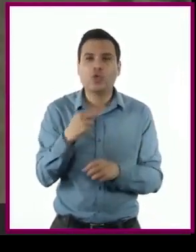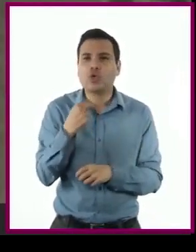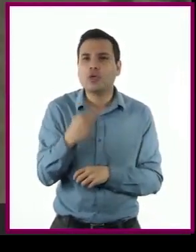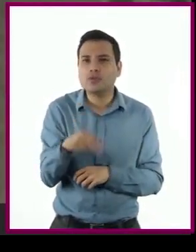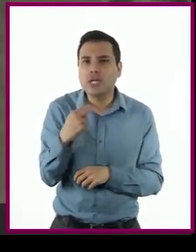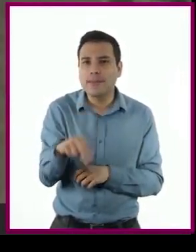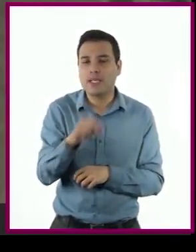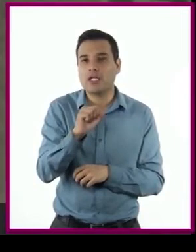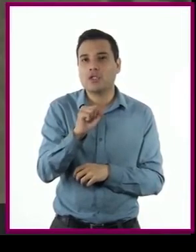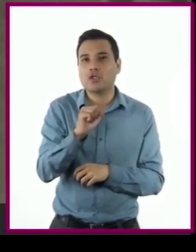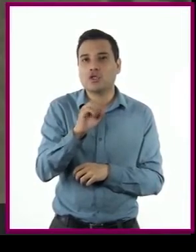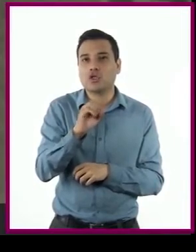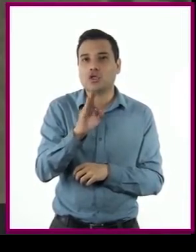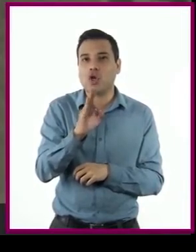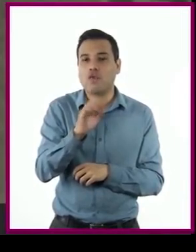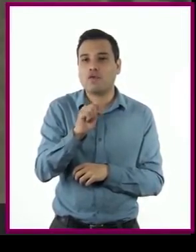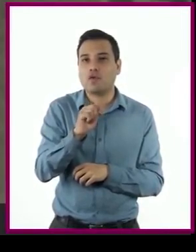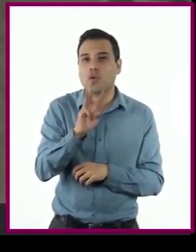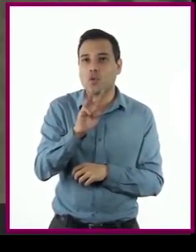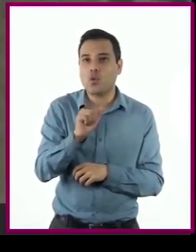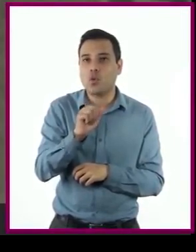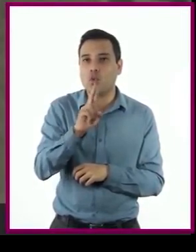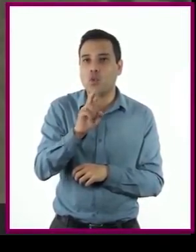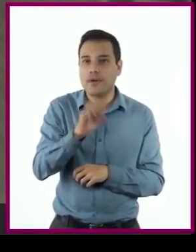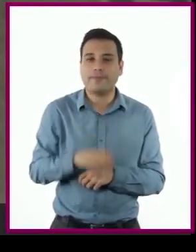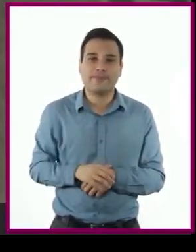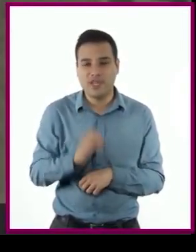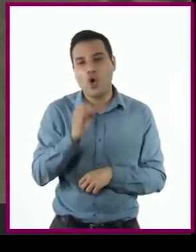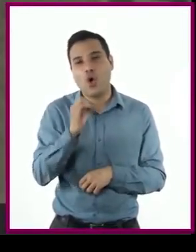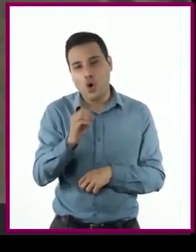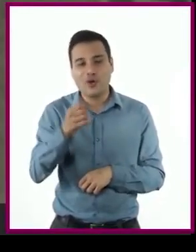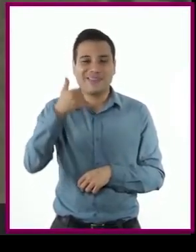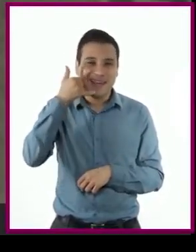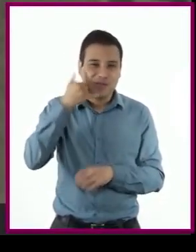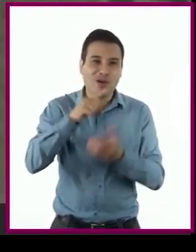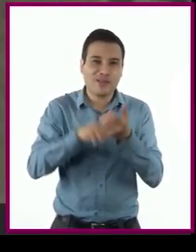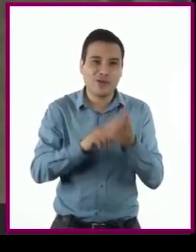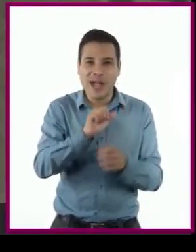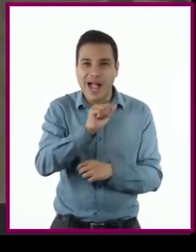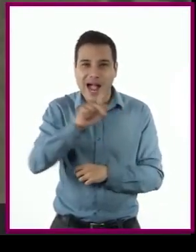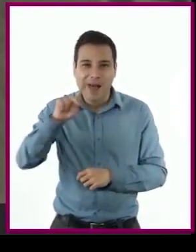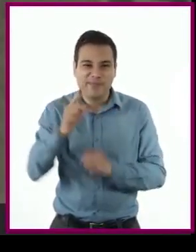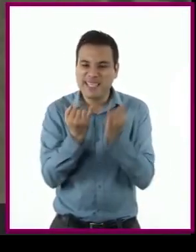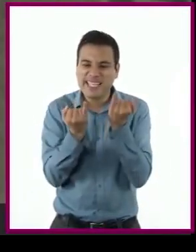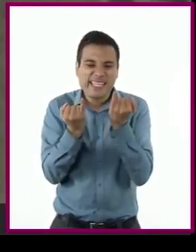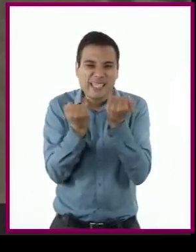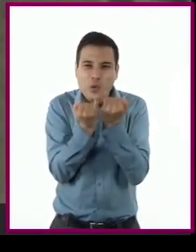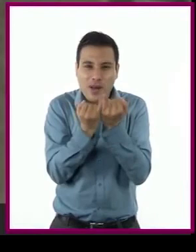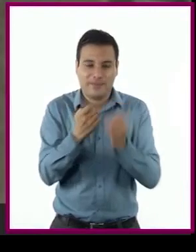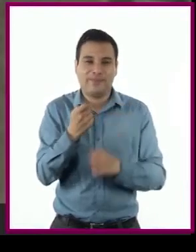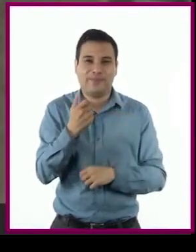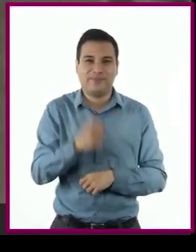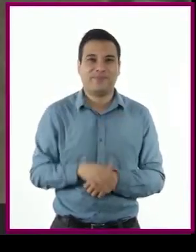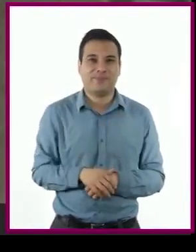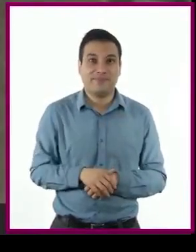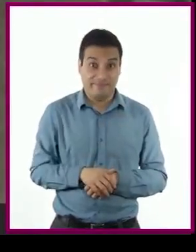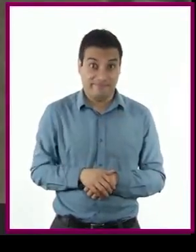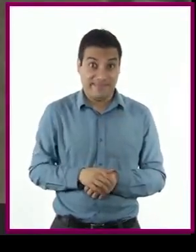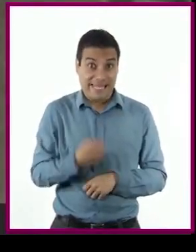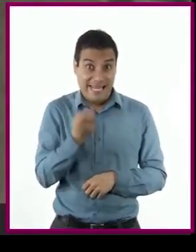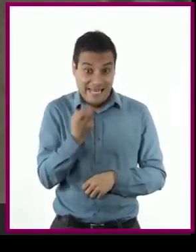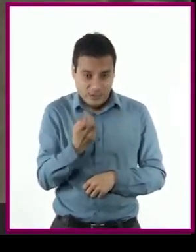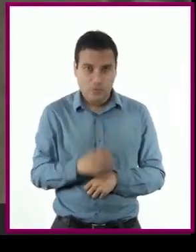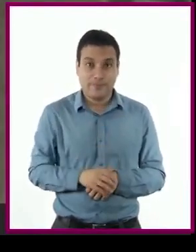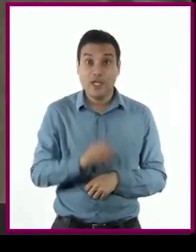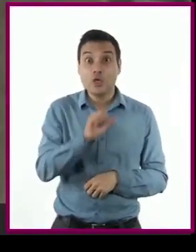software o aplicaciones en el caso de los teléfonos inteligentes. Gracias a la variedad de